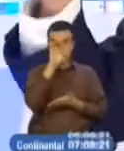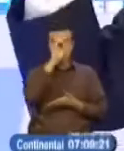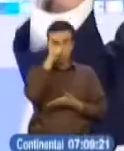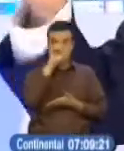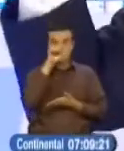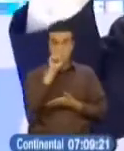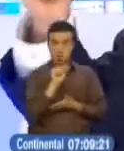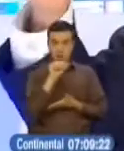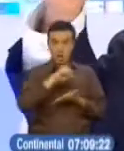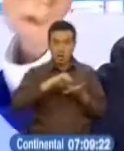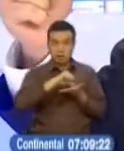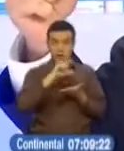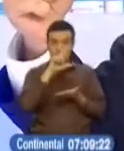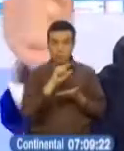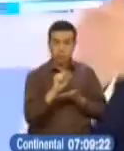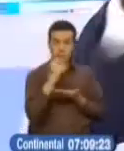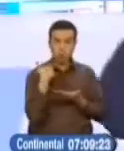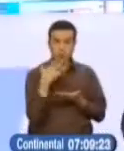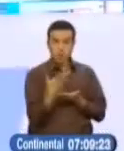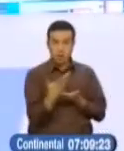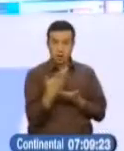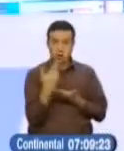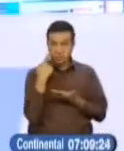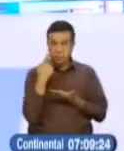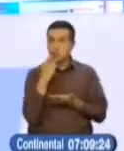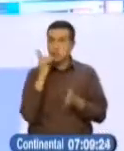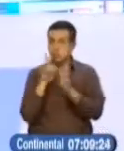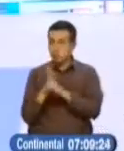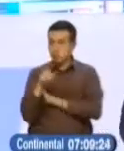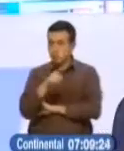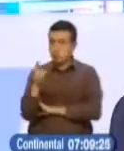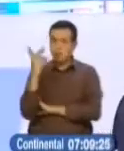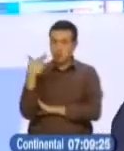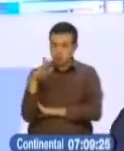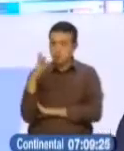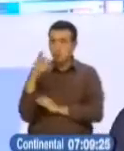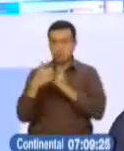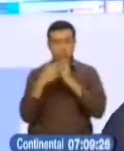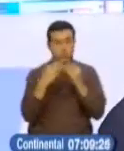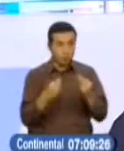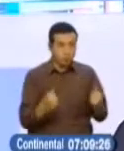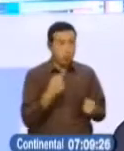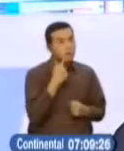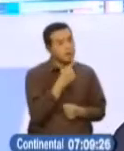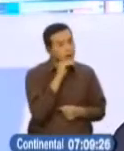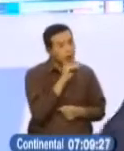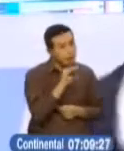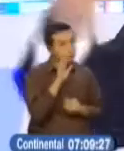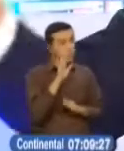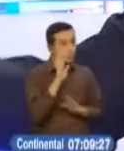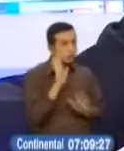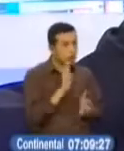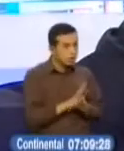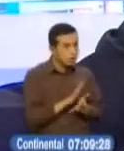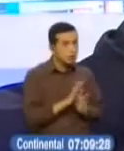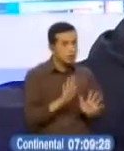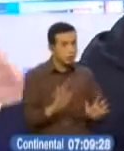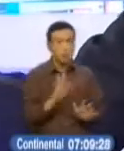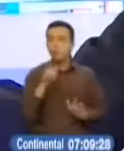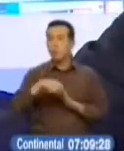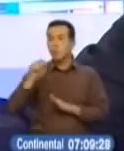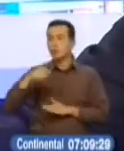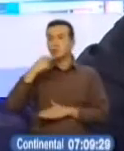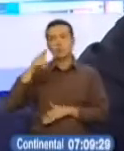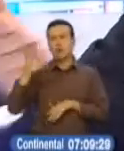25% menos de grasa como debería tener. Y sobre esa base ponemos la multa, luego de haber intentado resolver las cosas con compromiso de cese. Va el juez y